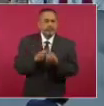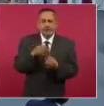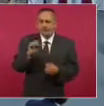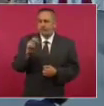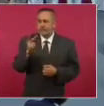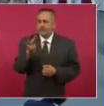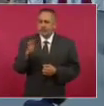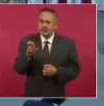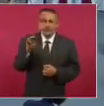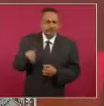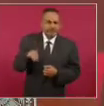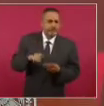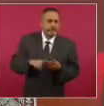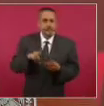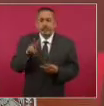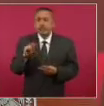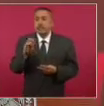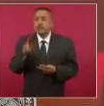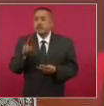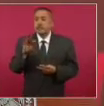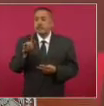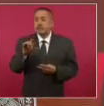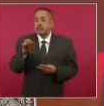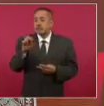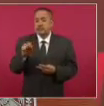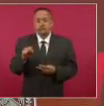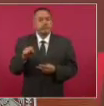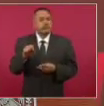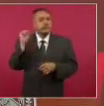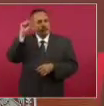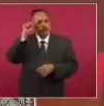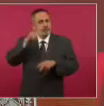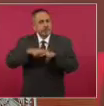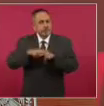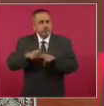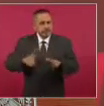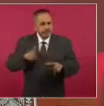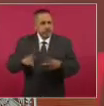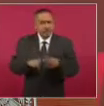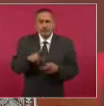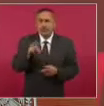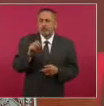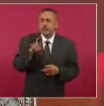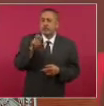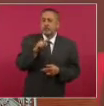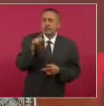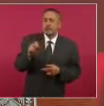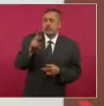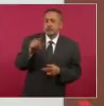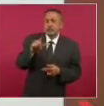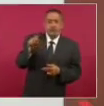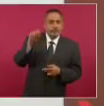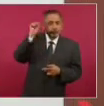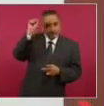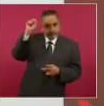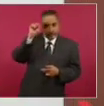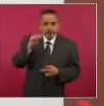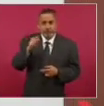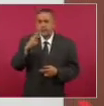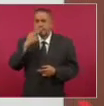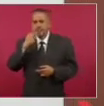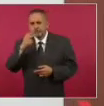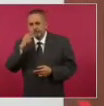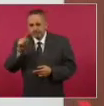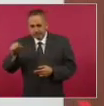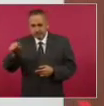SUTERM, está Víctor Flores también del Sindicato Ferrocarrilero, Lorenzo Pale del Sindicato